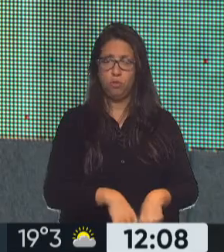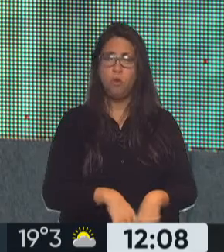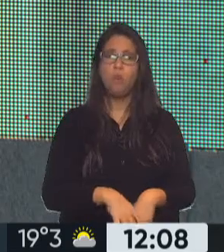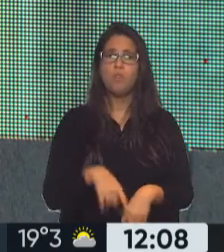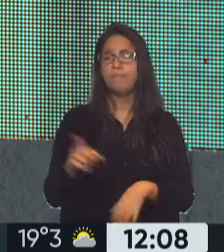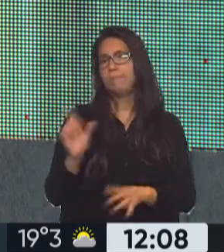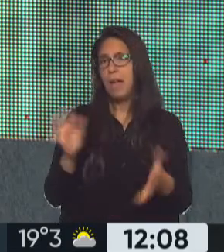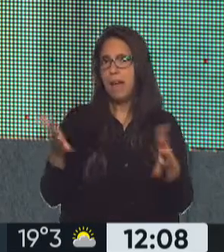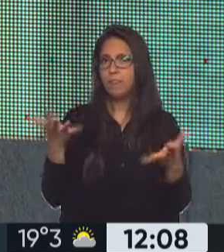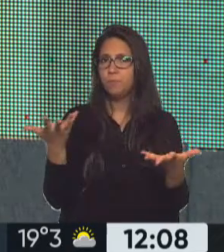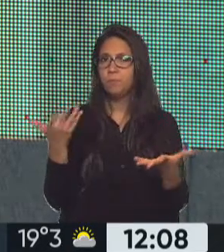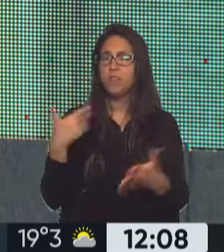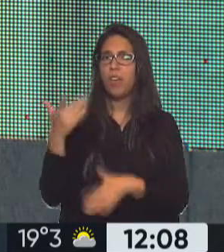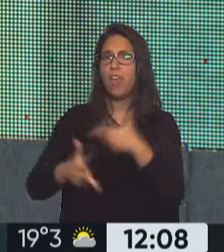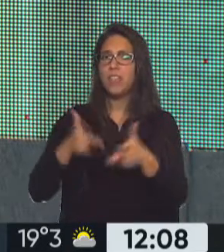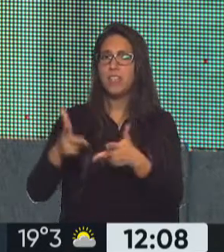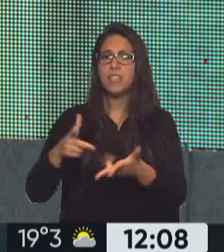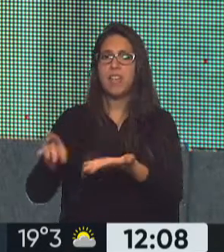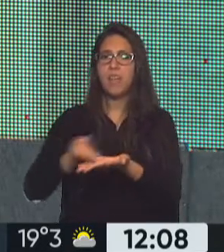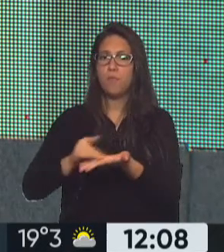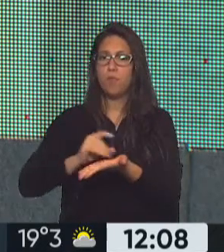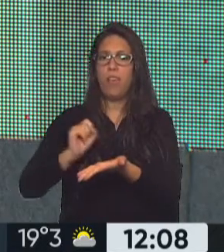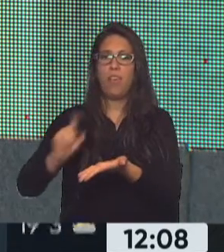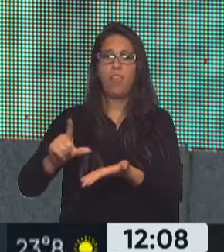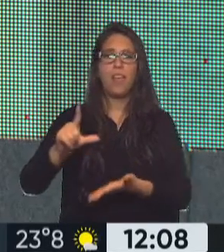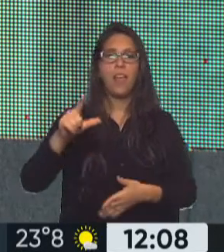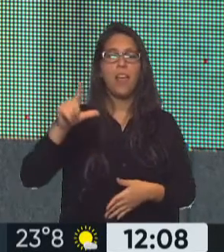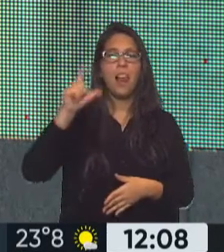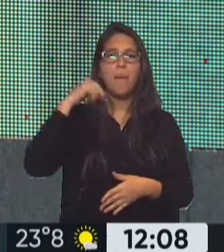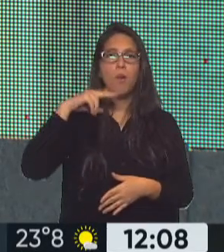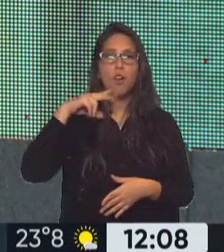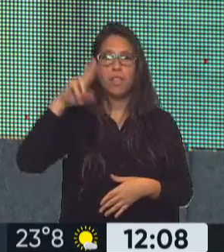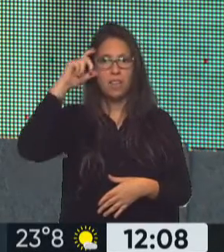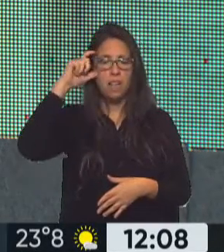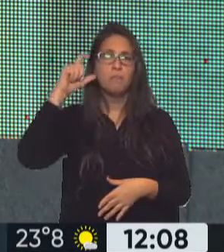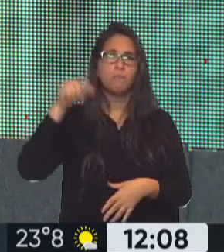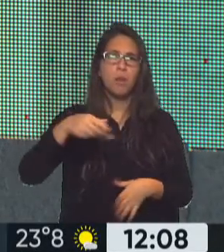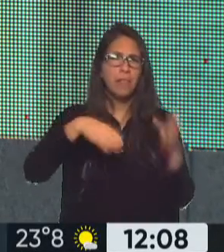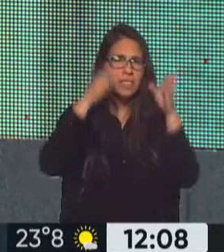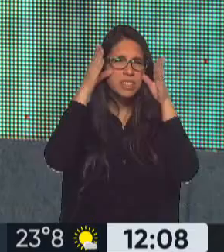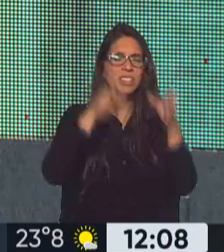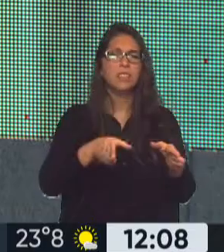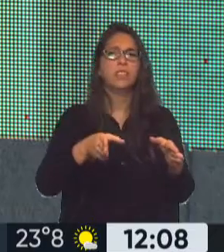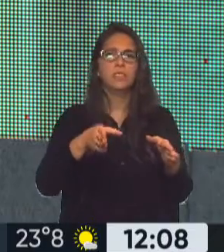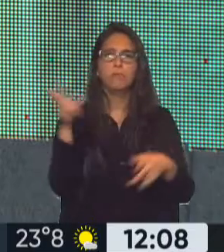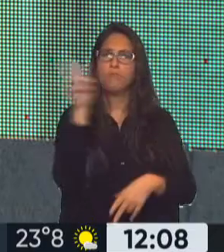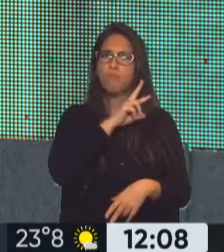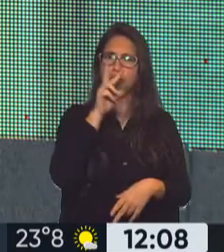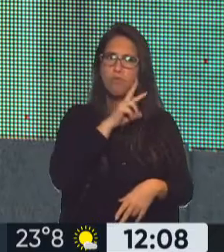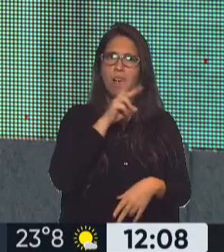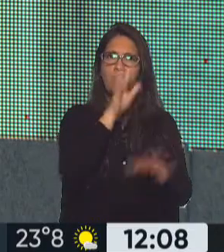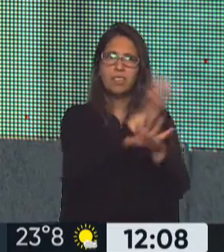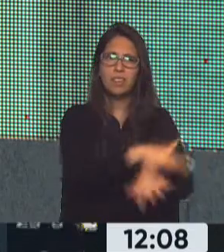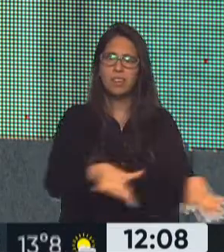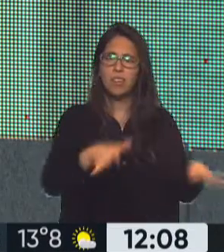iniciativa de la candidata a diputada nacional por la Libertad Avanza. Y para analizar este tema, pero poner el acento sobre todo en aquellas mujeres y aquellos